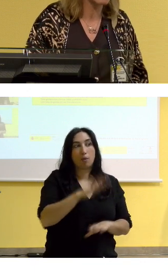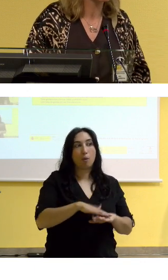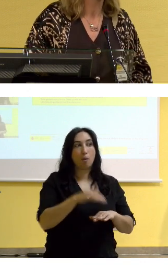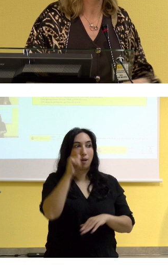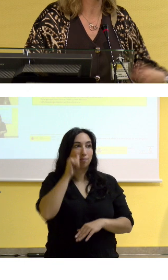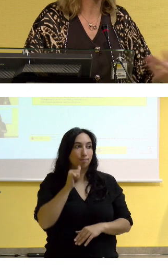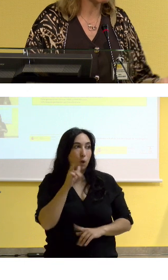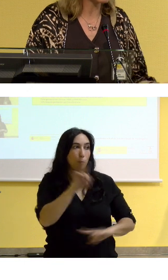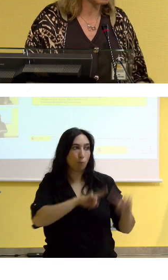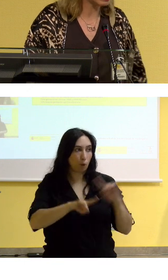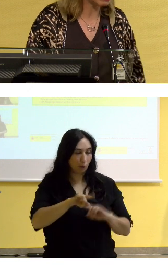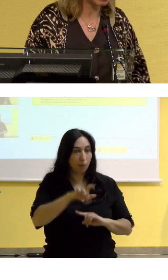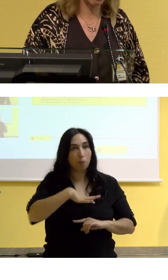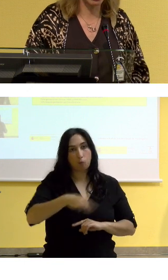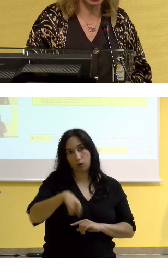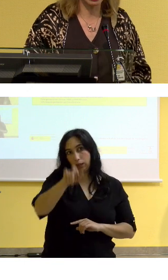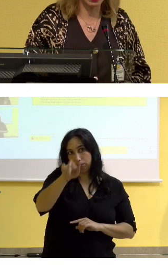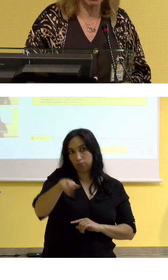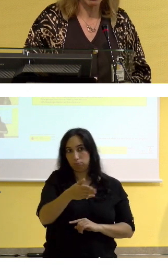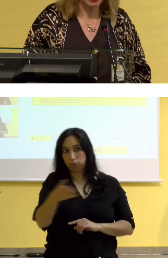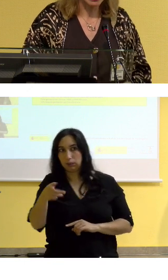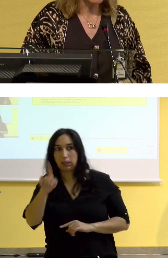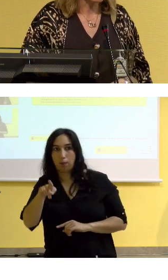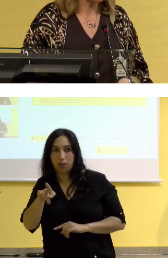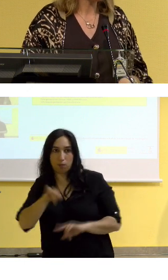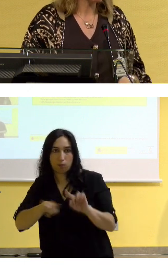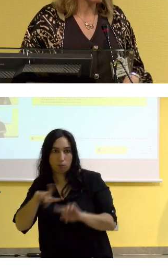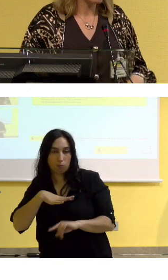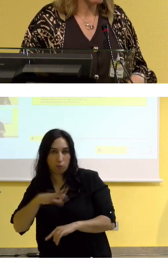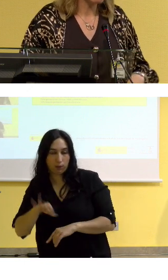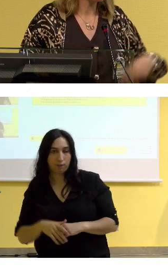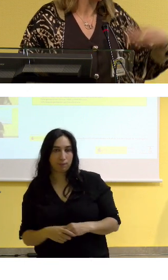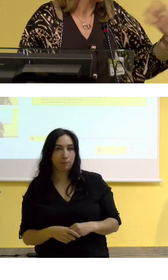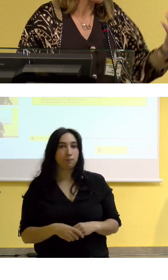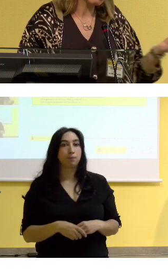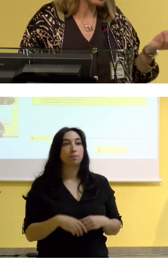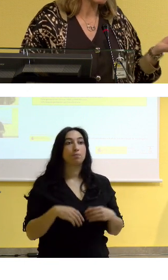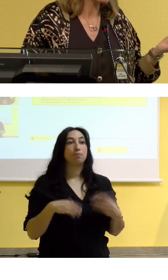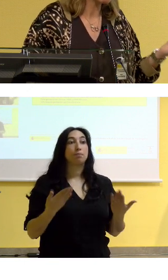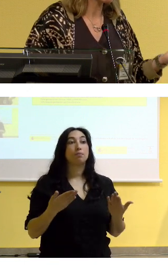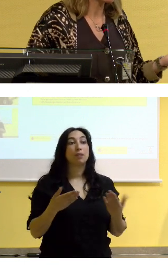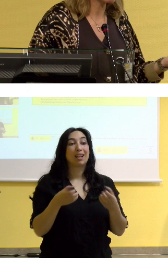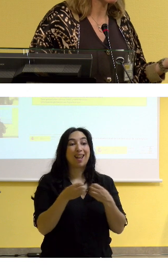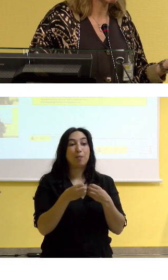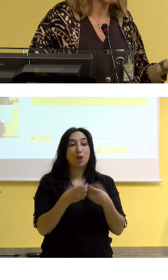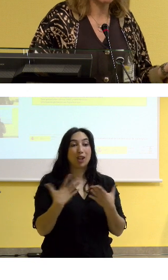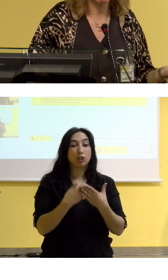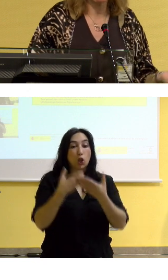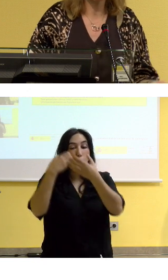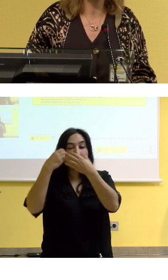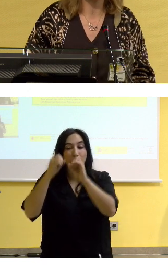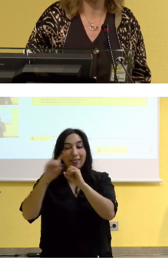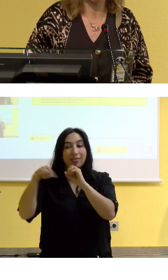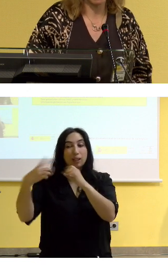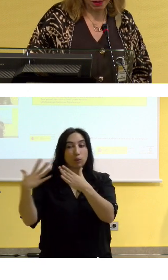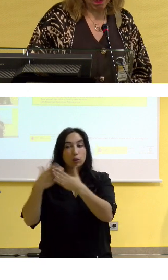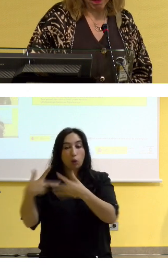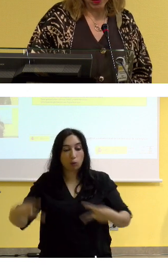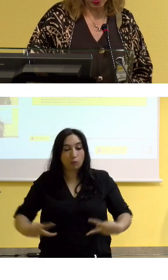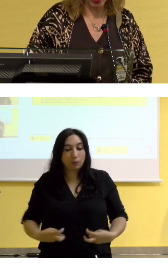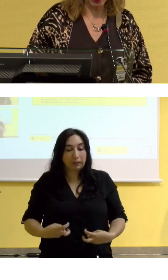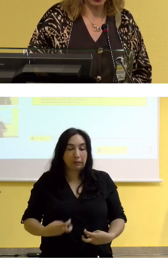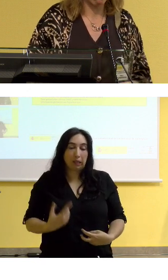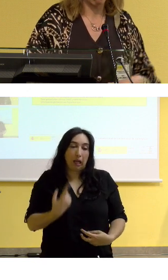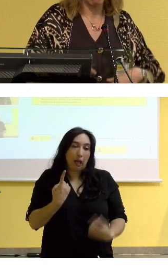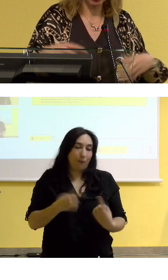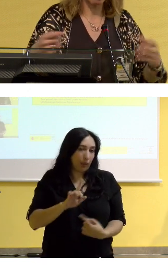reproducirse, pues estos pacientes también lo pueden tener. Y luego, no todos los embriones que biopsiamos les vamos a poder transferir,